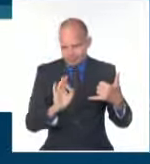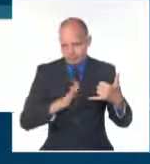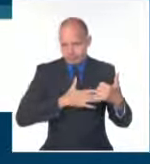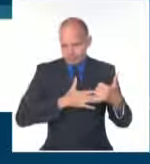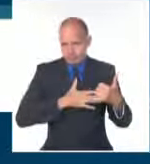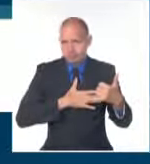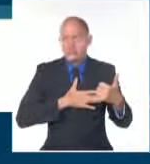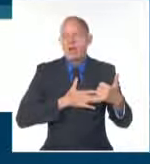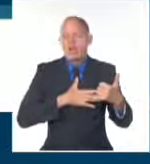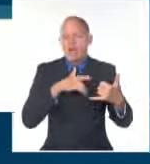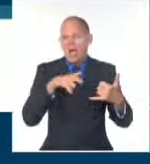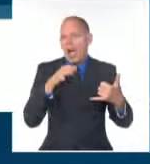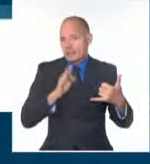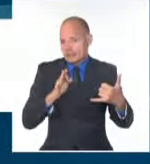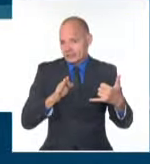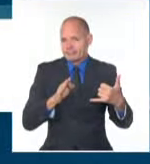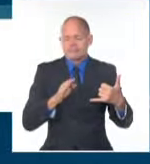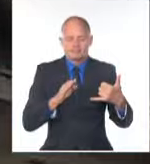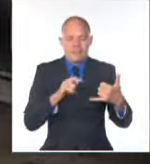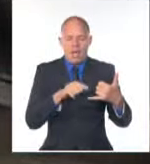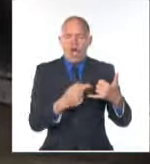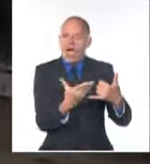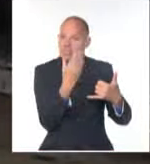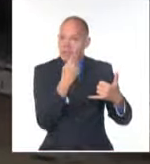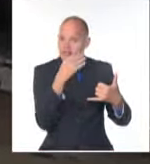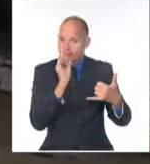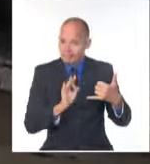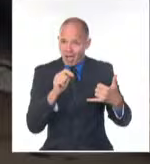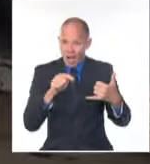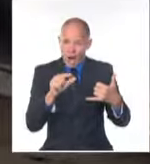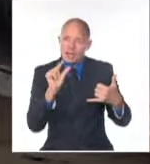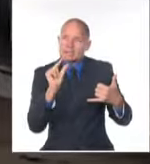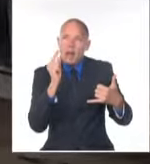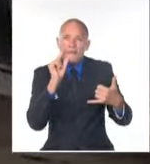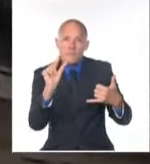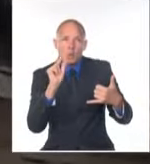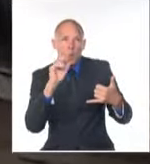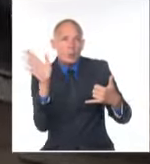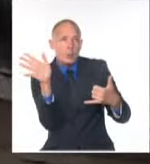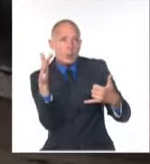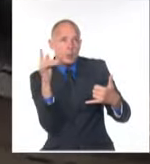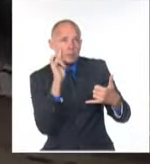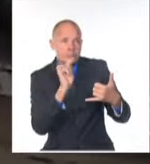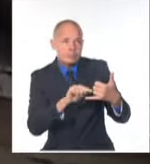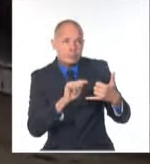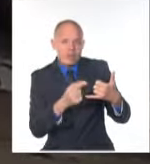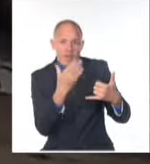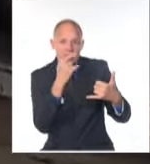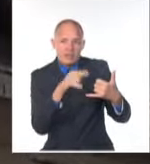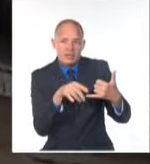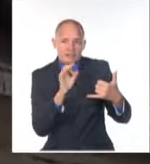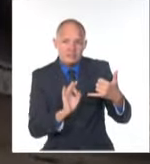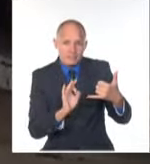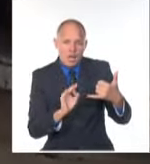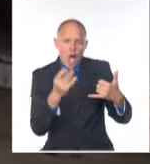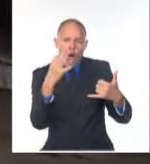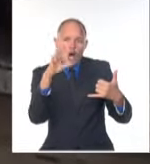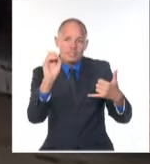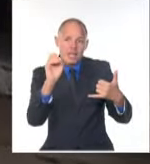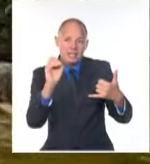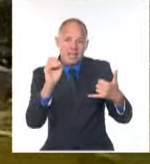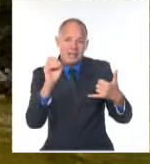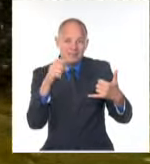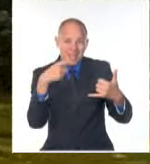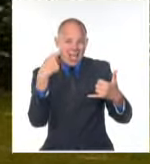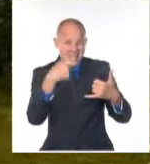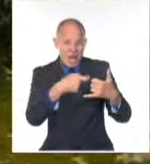gr que ya siente los embates asociados al huracán beril rachas de hasta 80 km porh se han registrado en